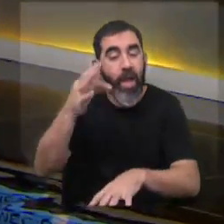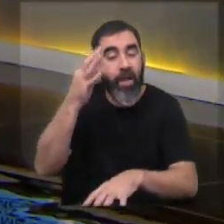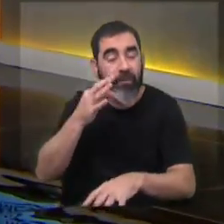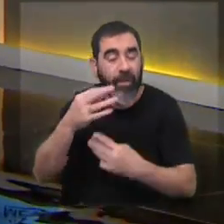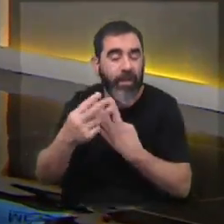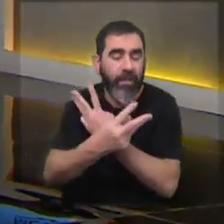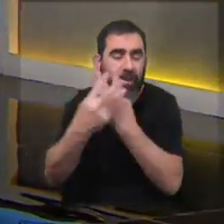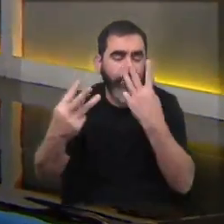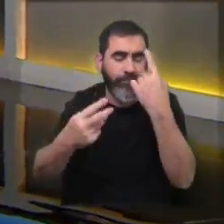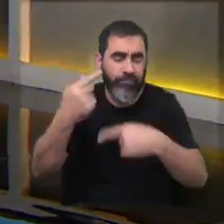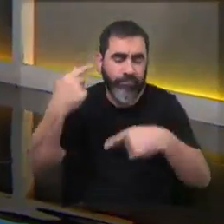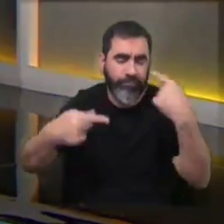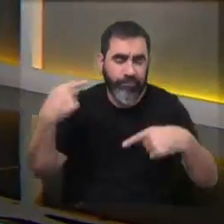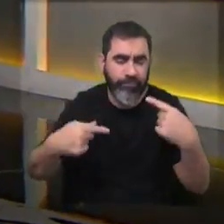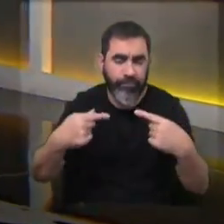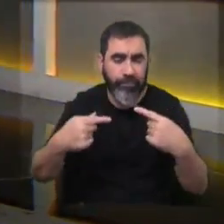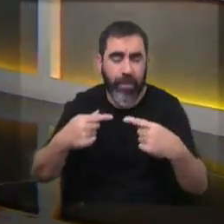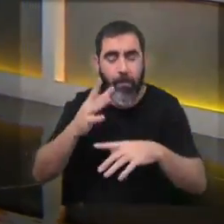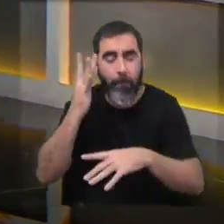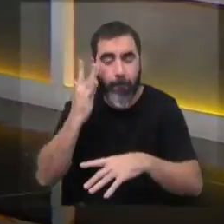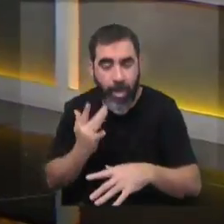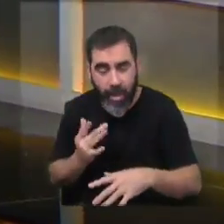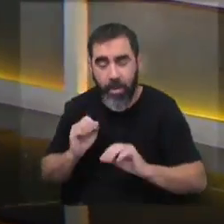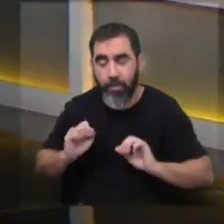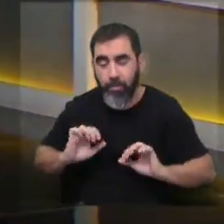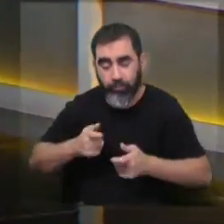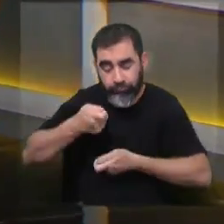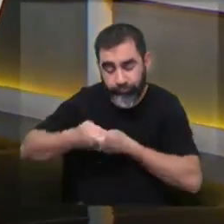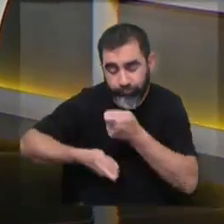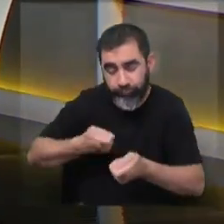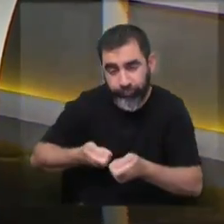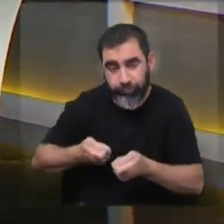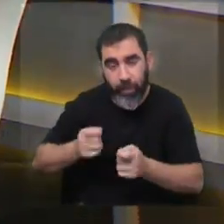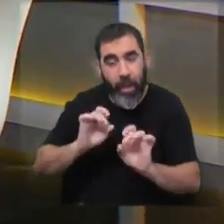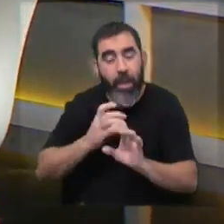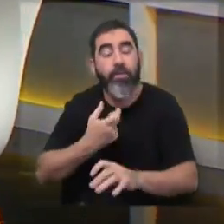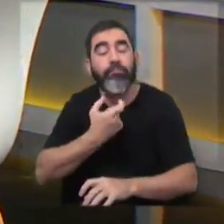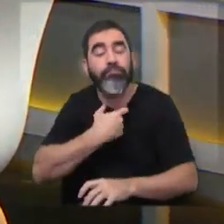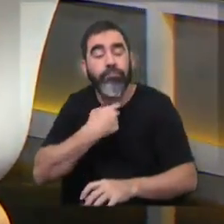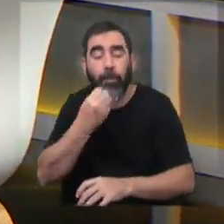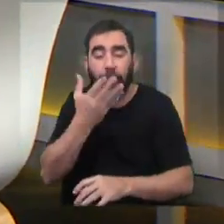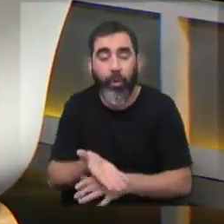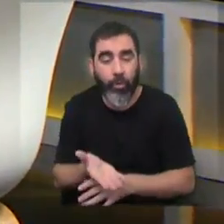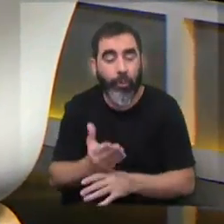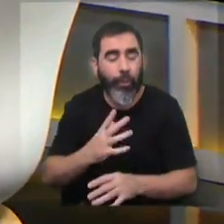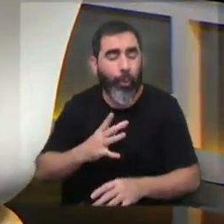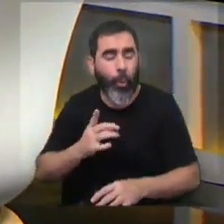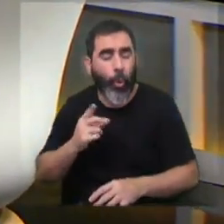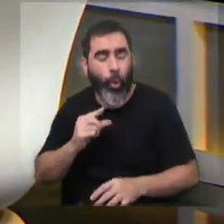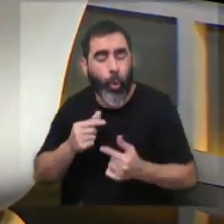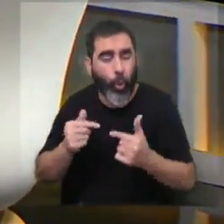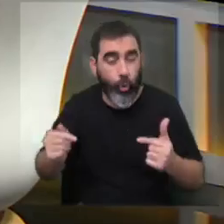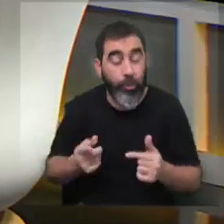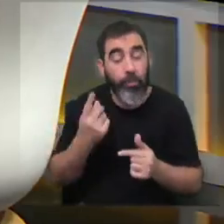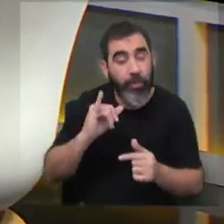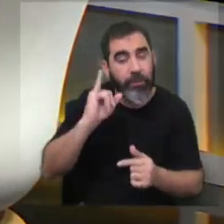de todo, ¿no? Propiedades ya sea con la miel, ya sea con preparados, desde, no sé, desde aclarar la garganta a calmar dolores. Pero en este caso hay